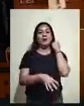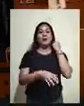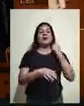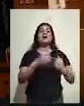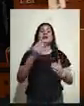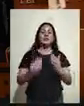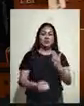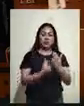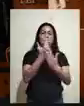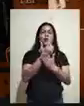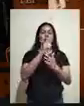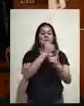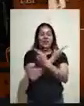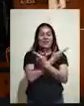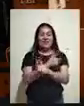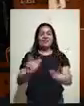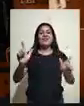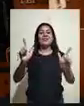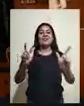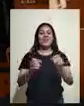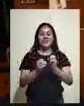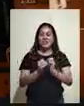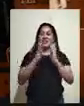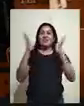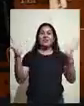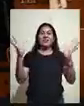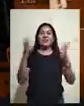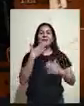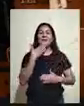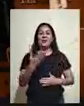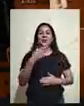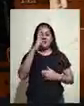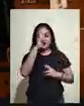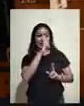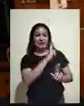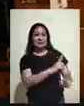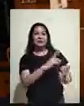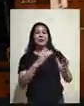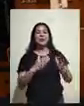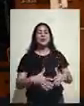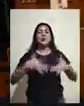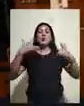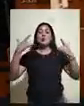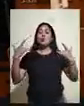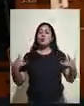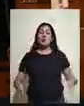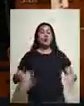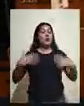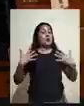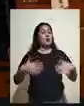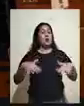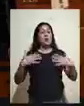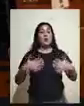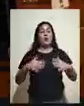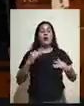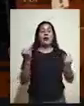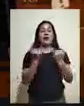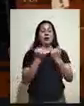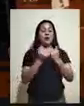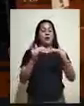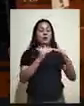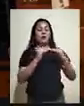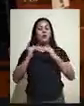una nueva ruta de libertad, claridad, dignidad y respeto y un gran paso en la lucha histórica de la igualdad y el